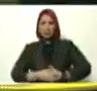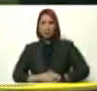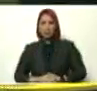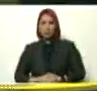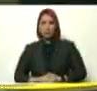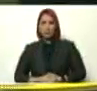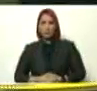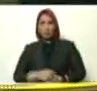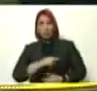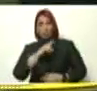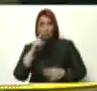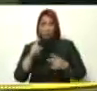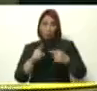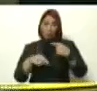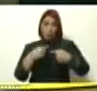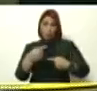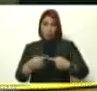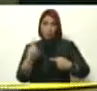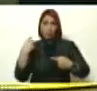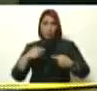Y luego tenía un programa